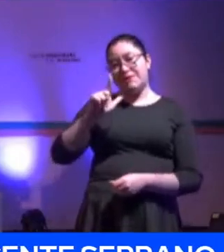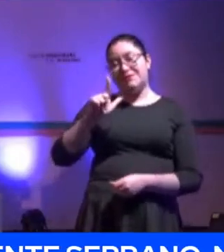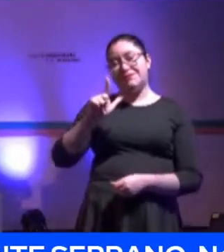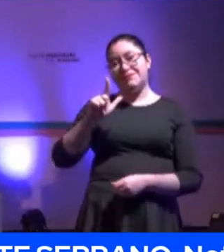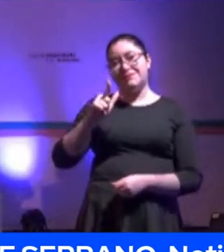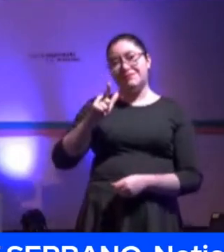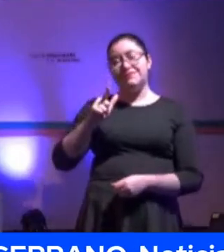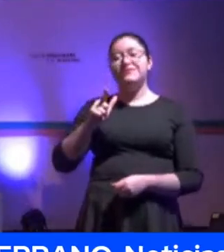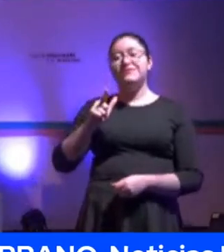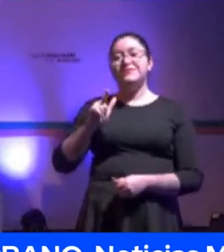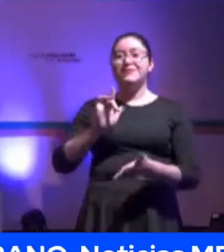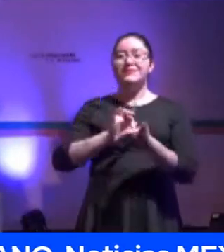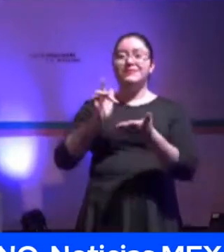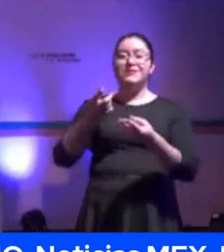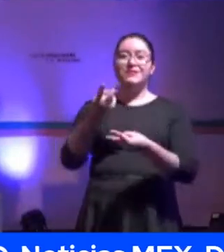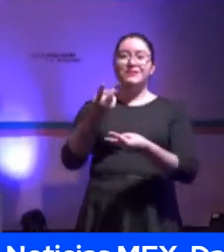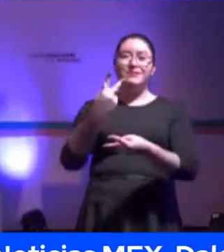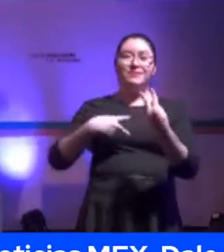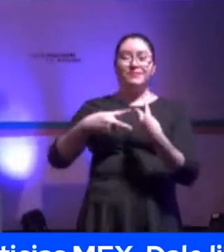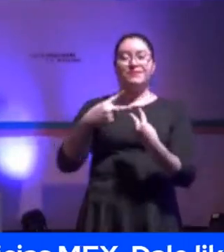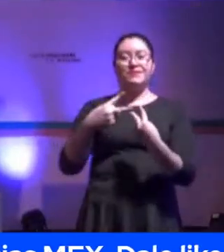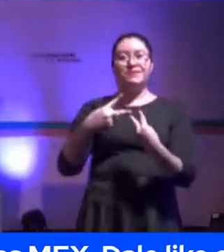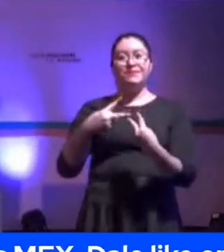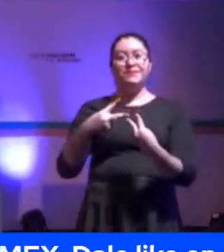Muchas gracias por acompañarnos.